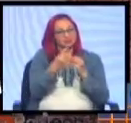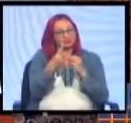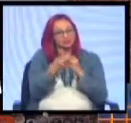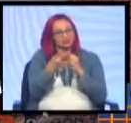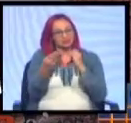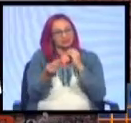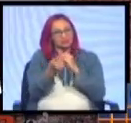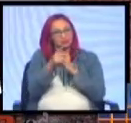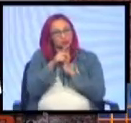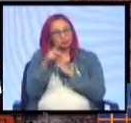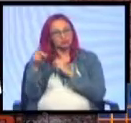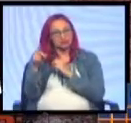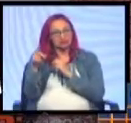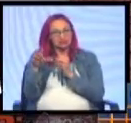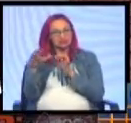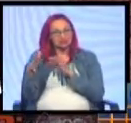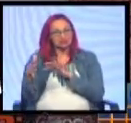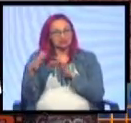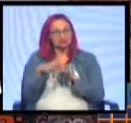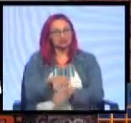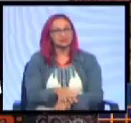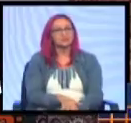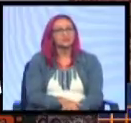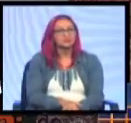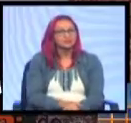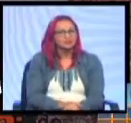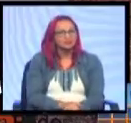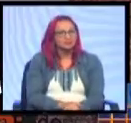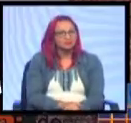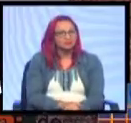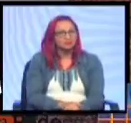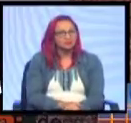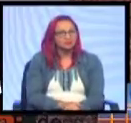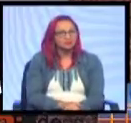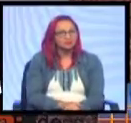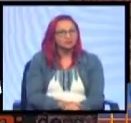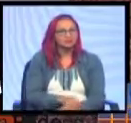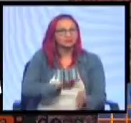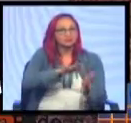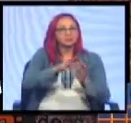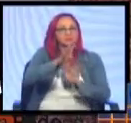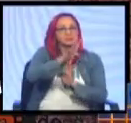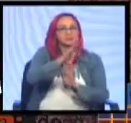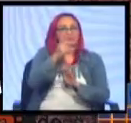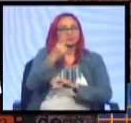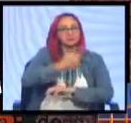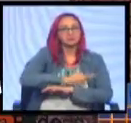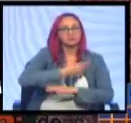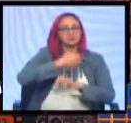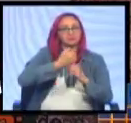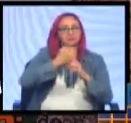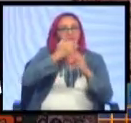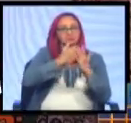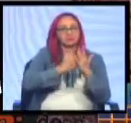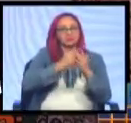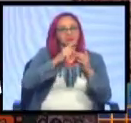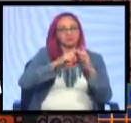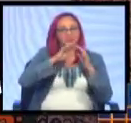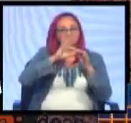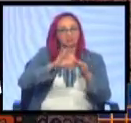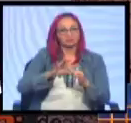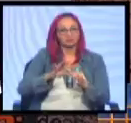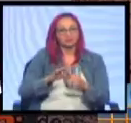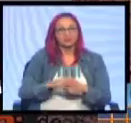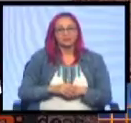Cada vez que usted, que llámese el Día de la Raza, llámese cualquier día, el 15 de septiembre, hacen un sorteo extraordinario.